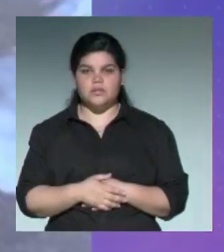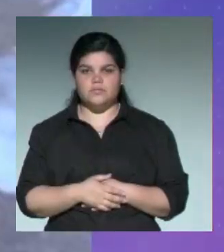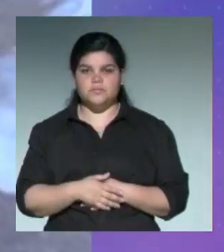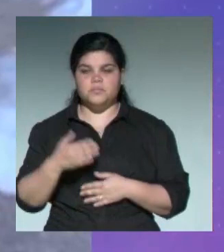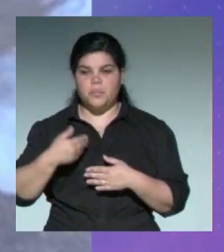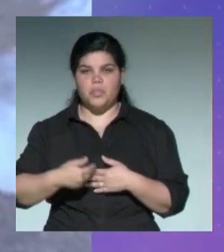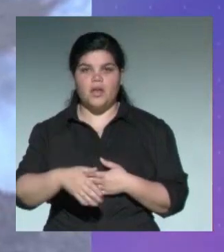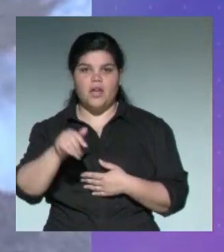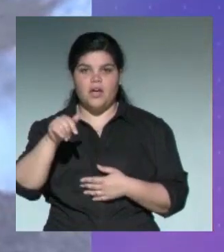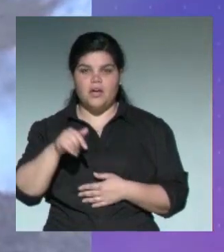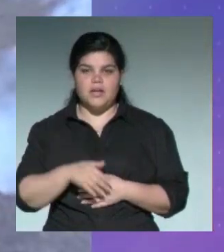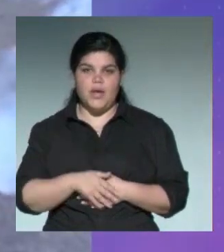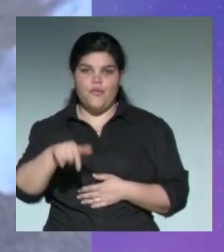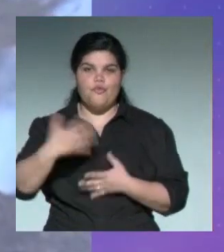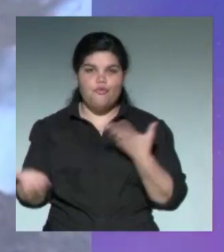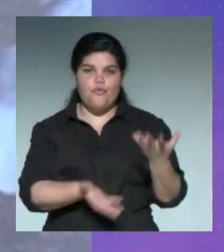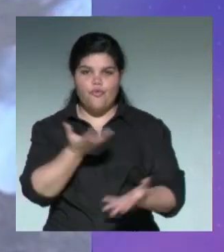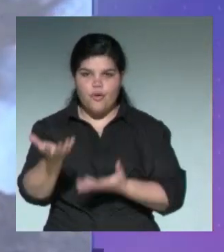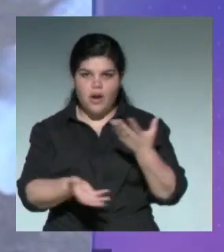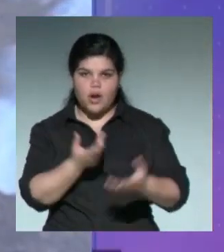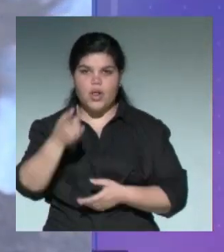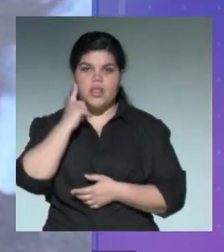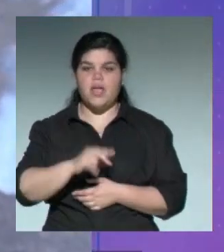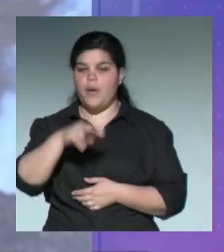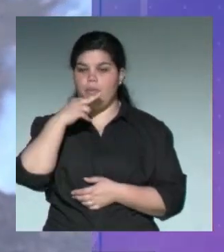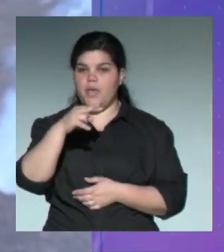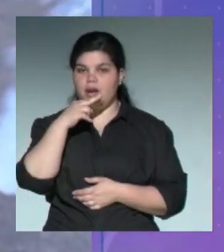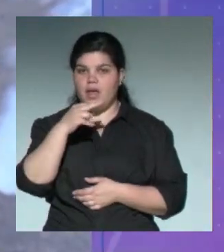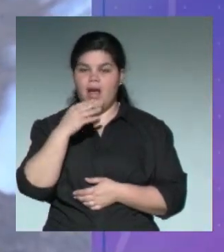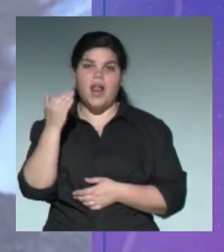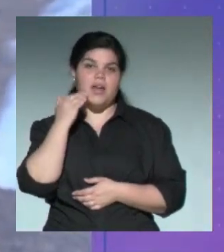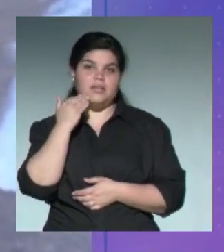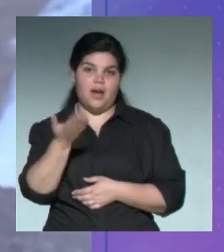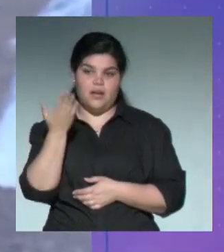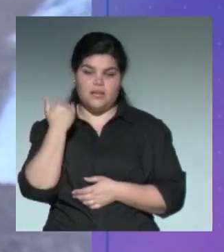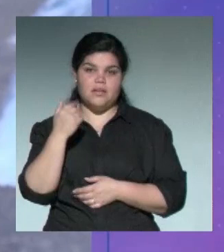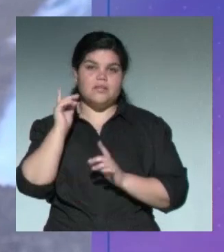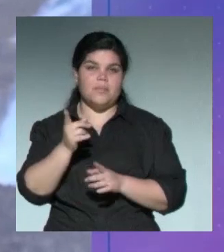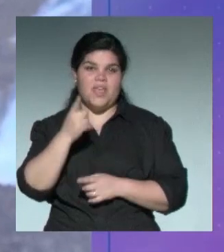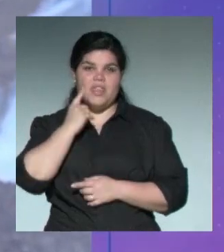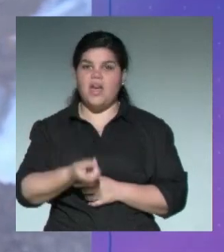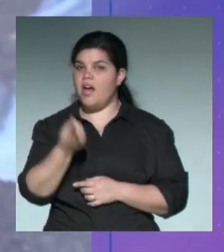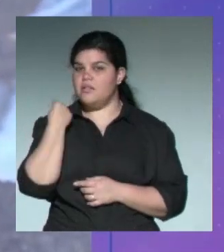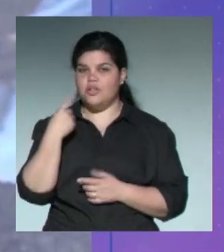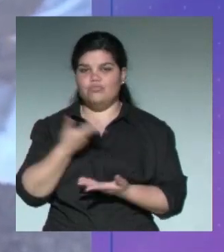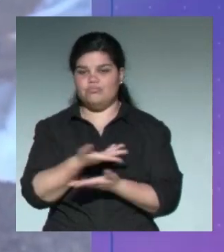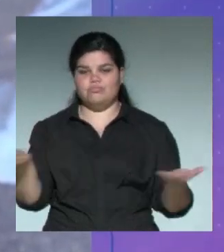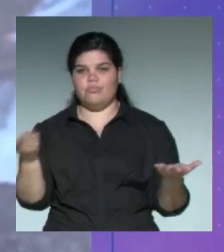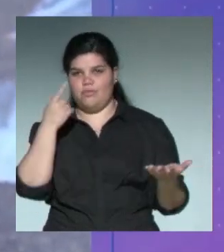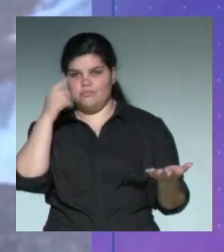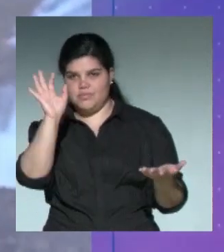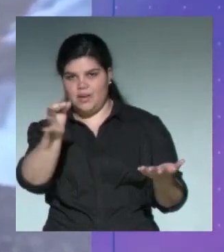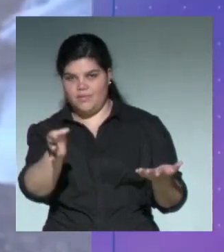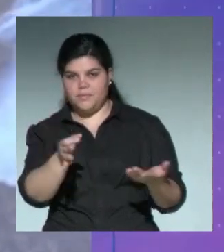Bueno, el fuego de lo que tuvimos desde el viernes a la tarde y durante todo el día de ayer, que fue de público conocimiento, que son